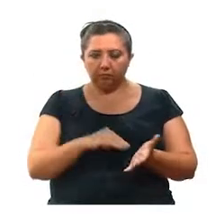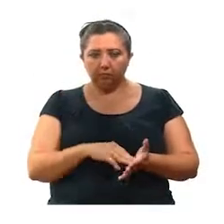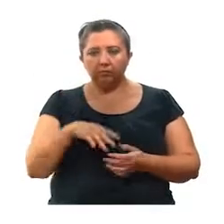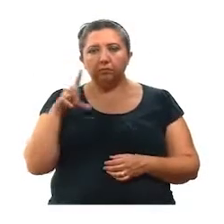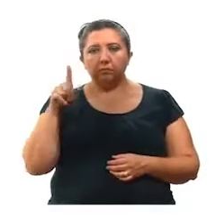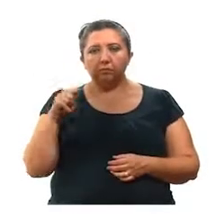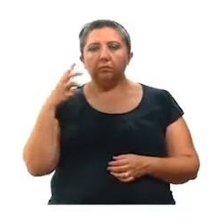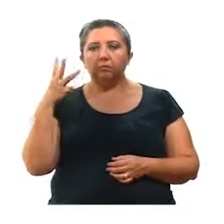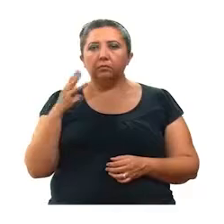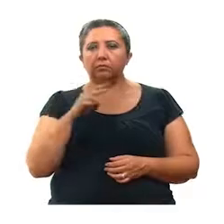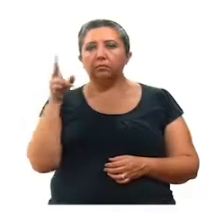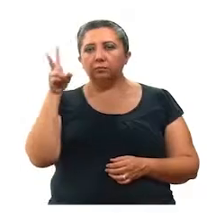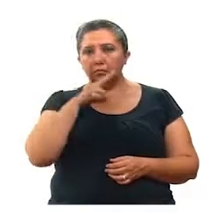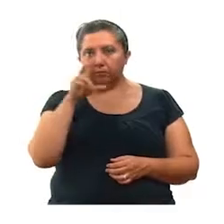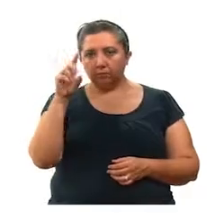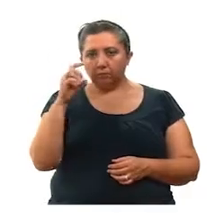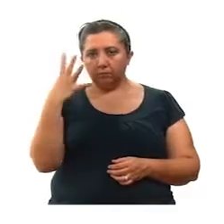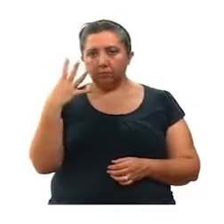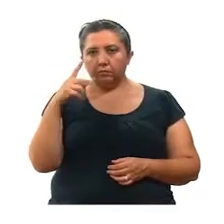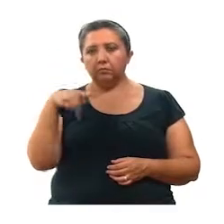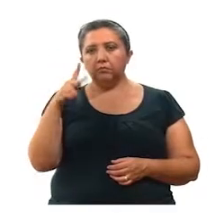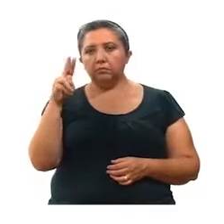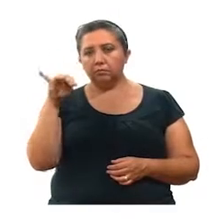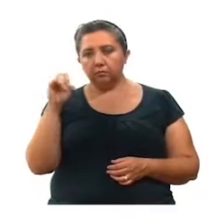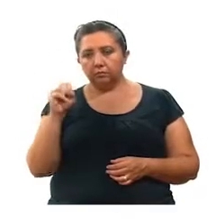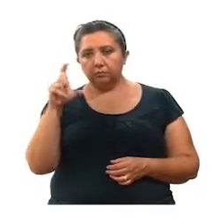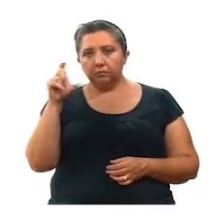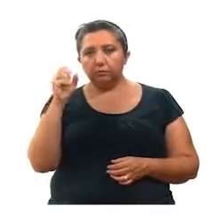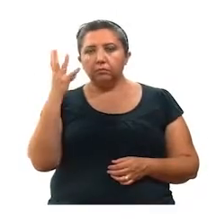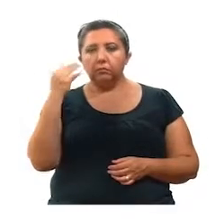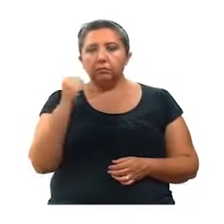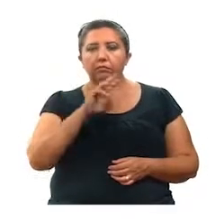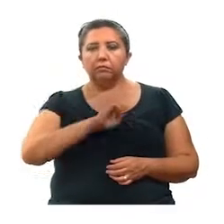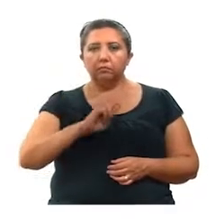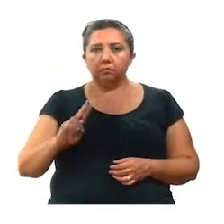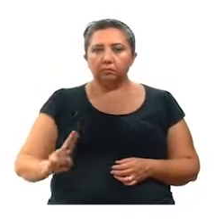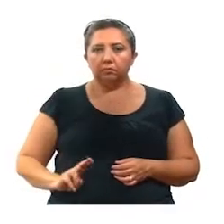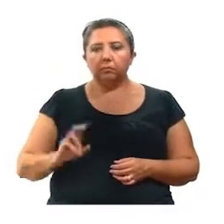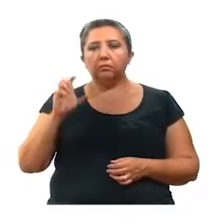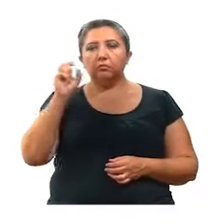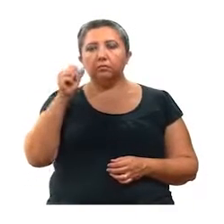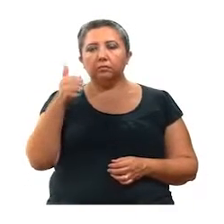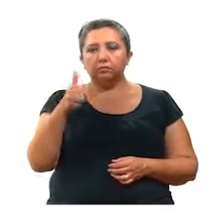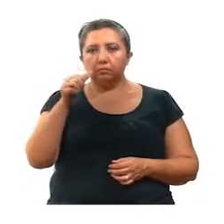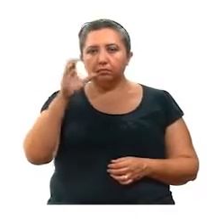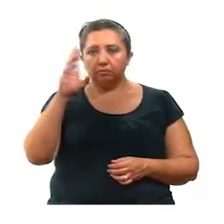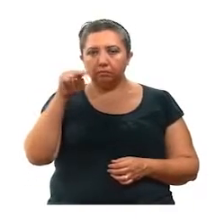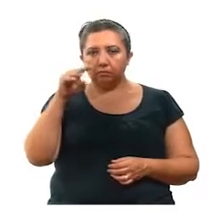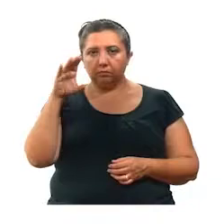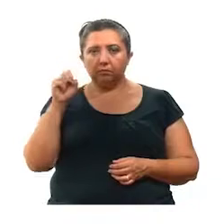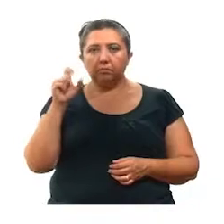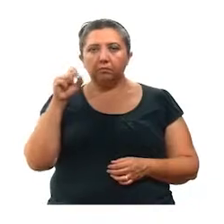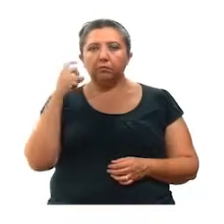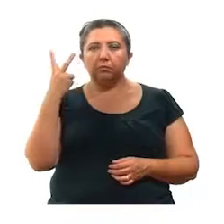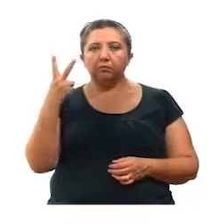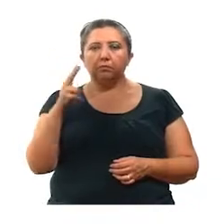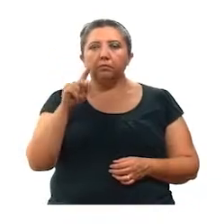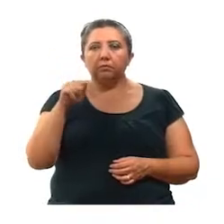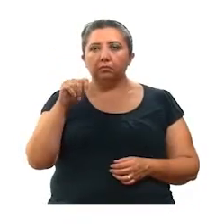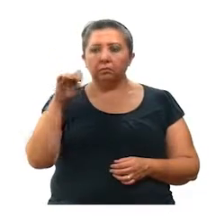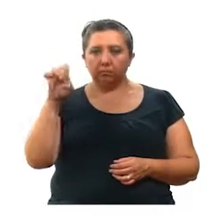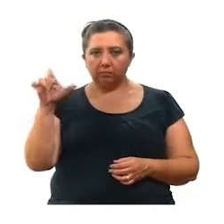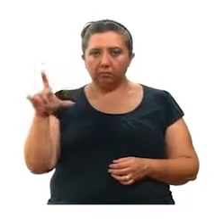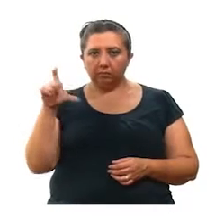73 en Valladolid, 34 en Canacín, 29 en Umam, 26 en Acanqué, 22 en